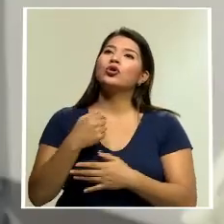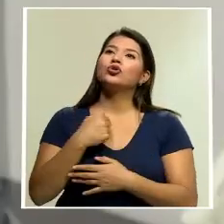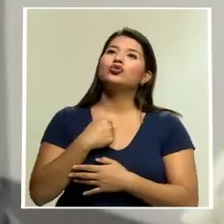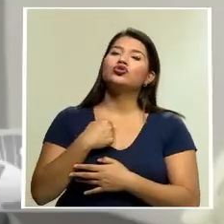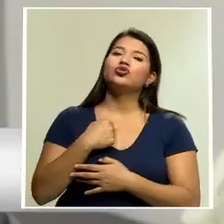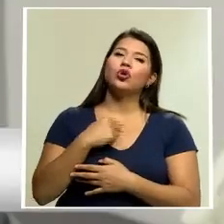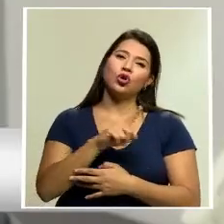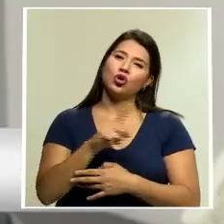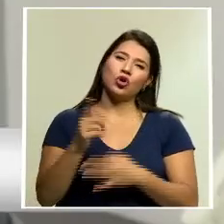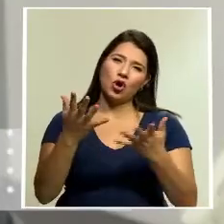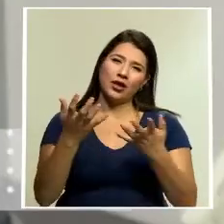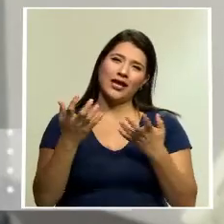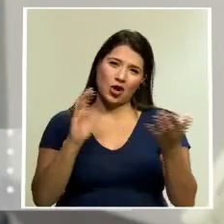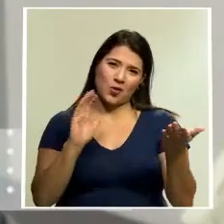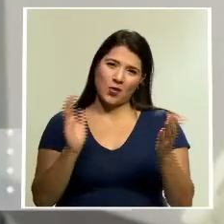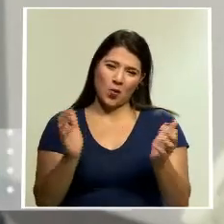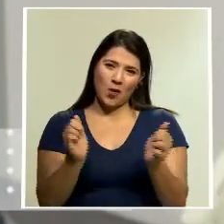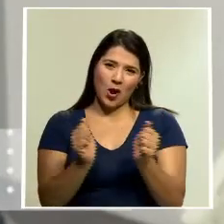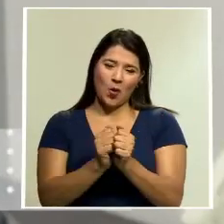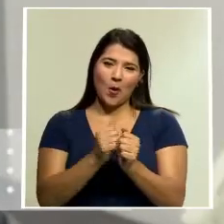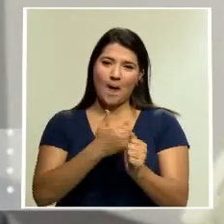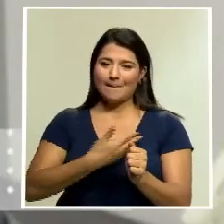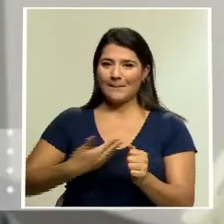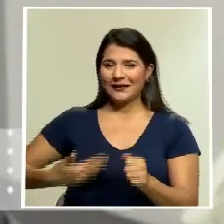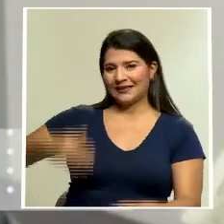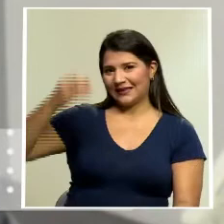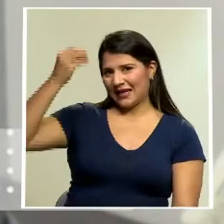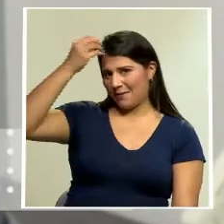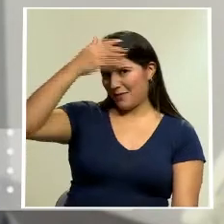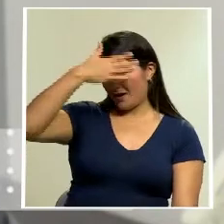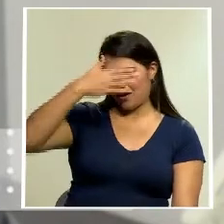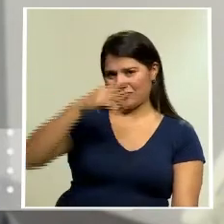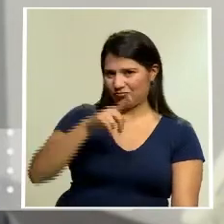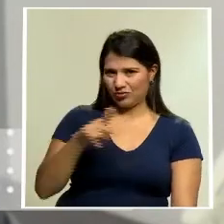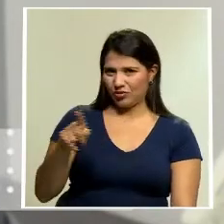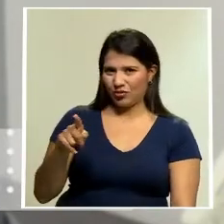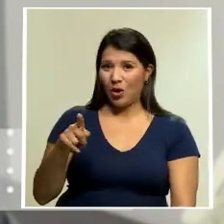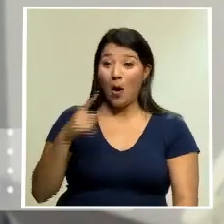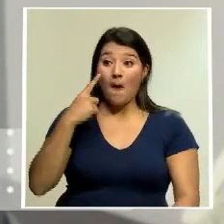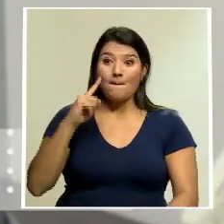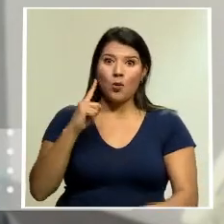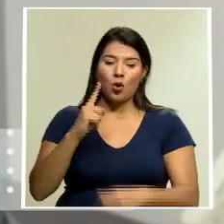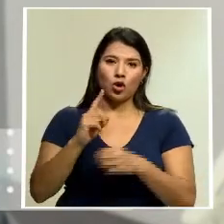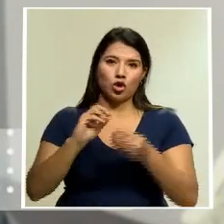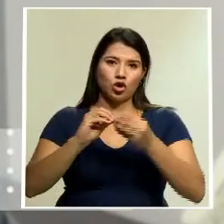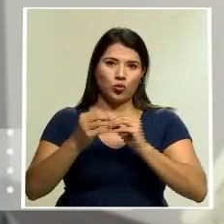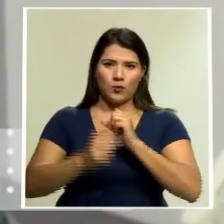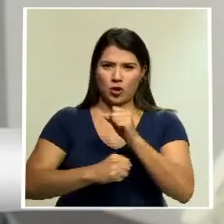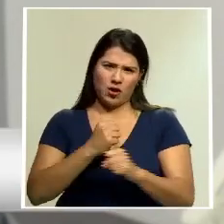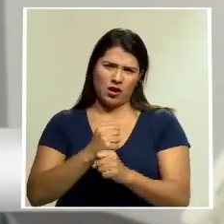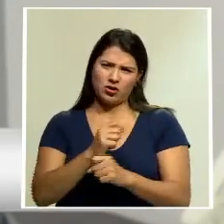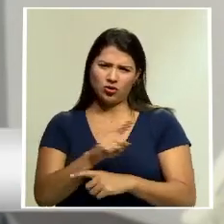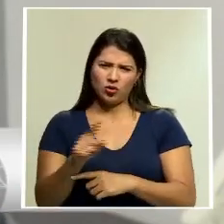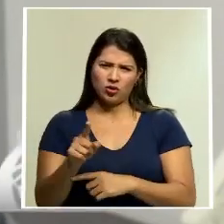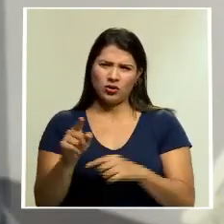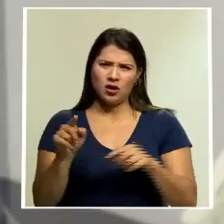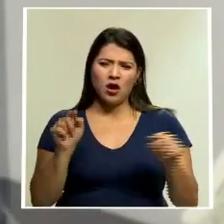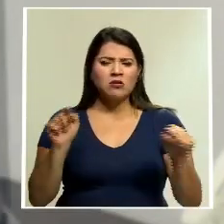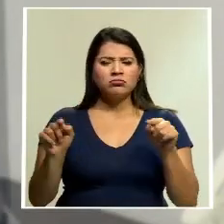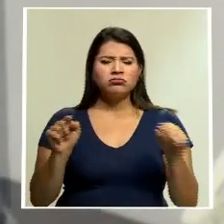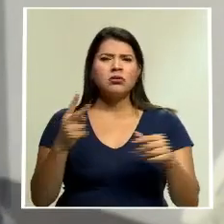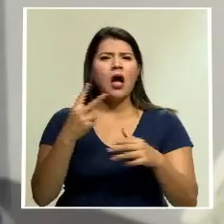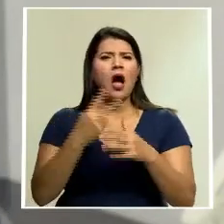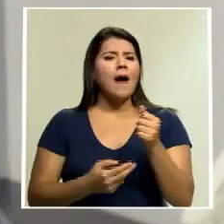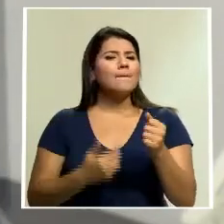comparen con el presidente Alvarado en función de la edad, porque ambos hemos